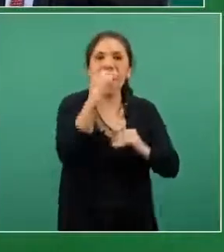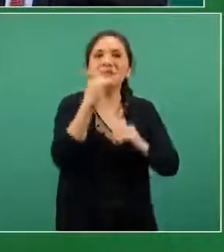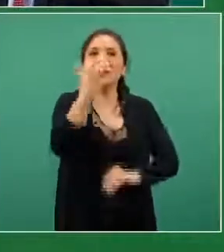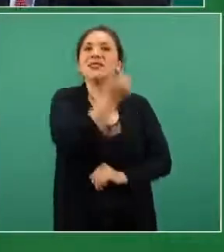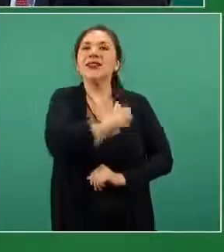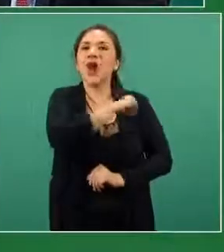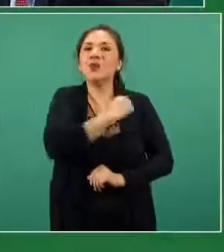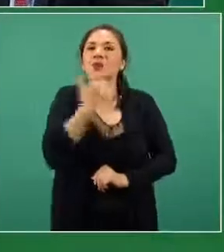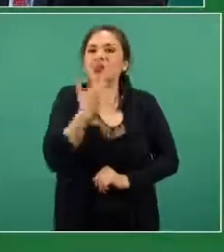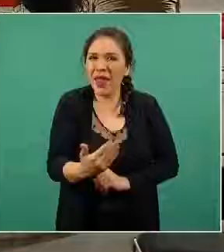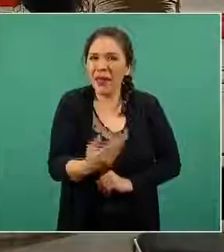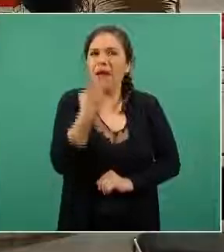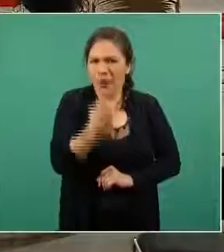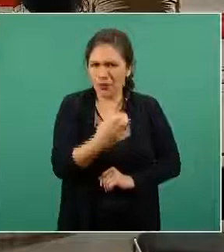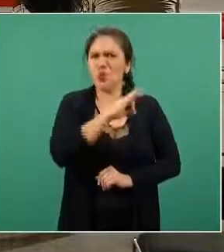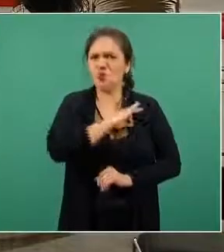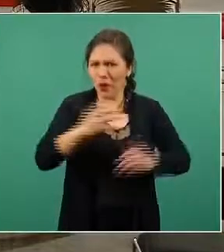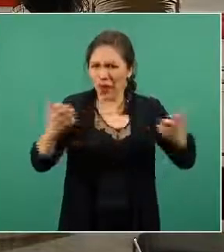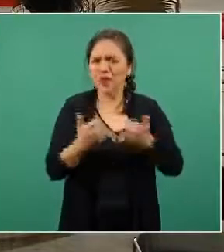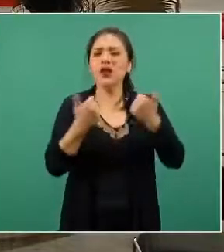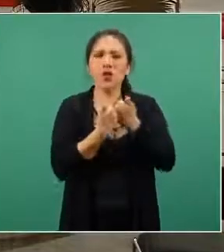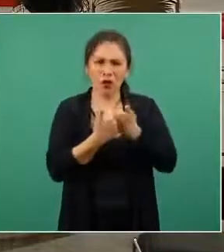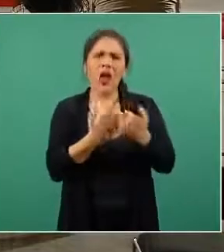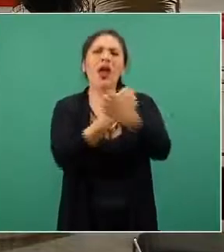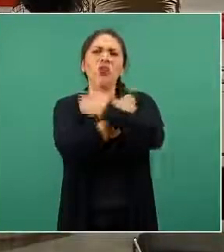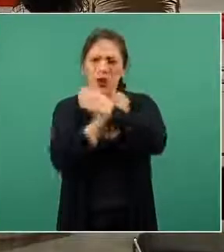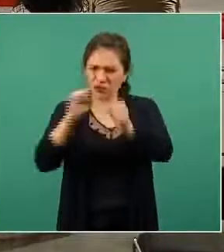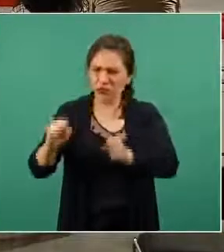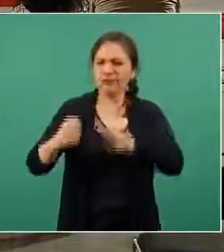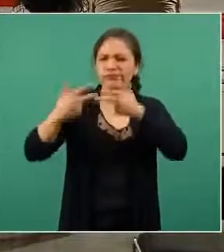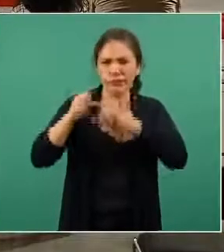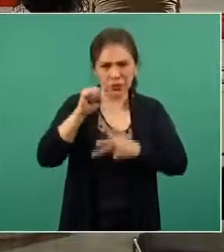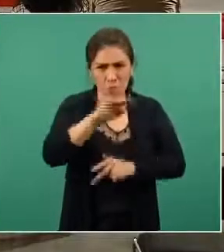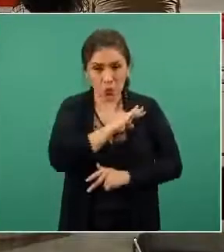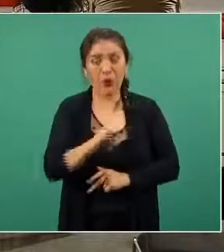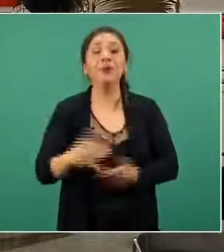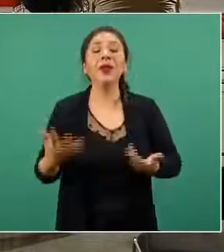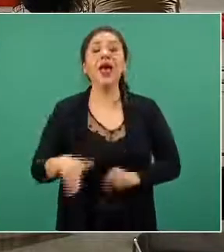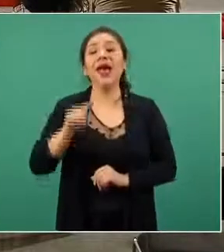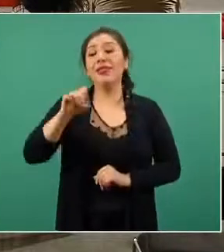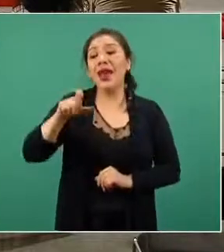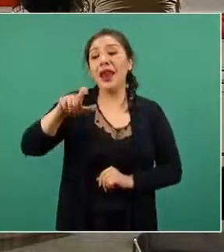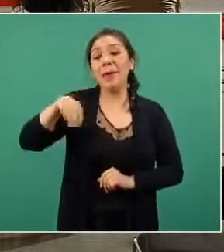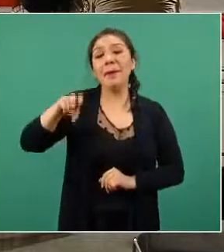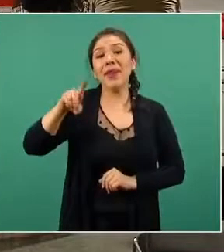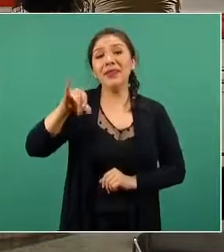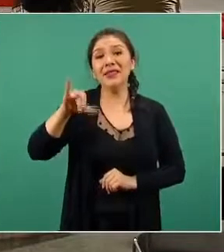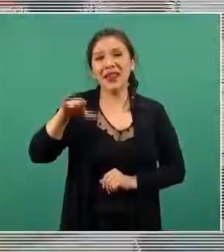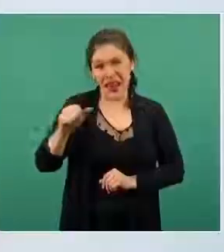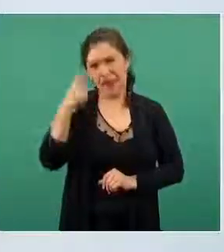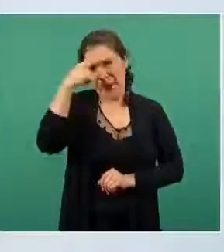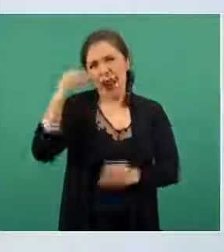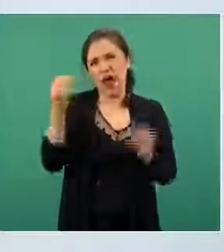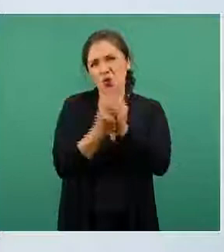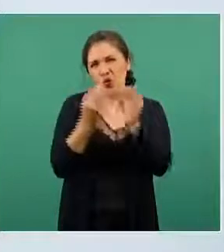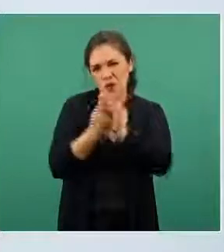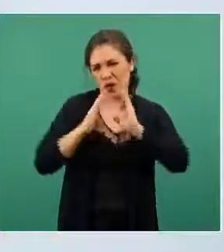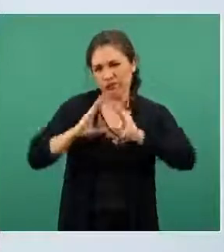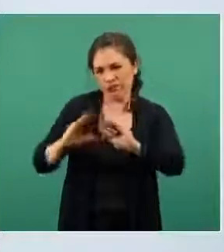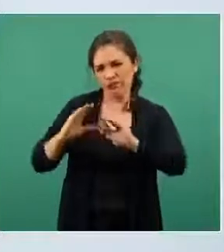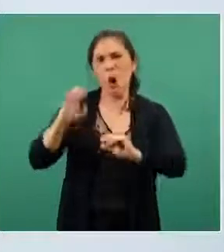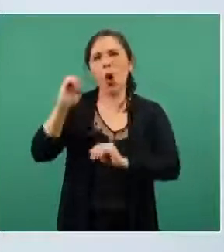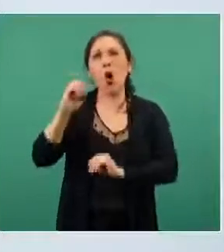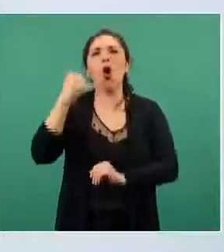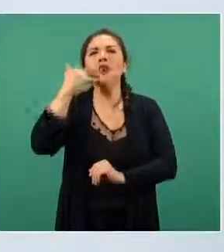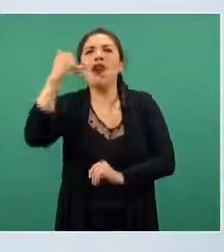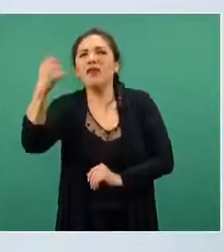puede hacerse a través efectivamente de la educación a distancia. Y en relación a la telemedicina, pues básicamente lo mismo. La telemedicina es llevar, como